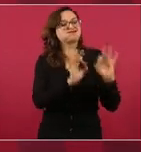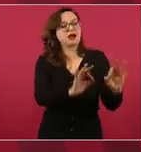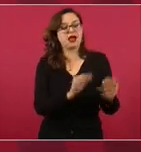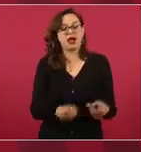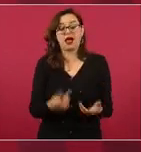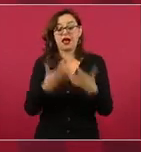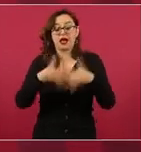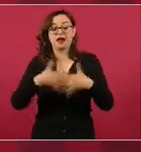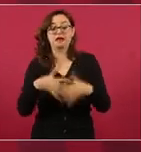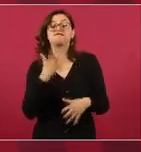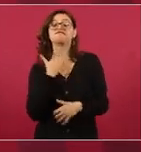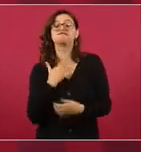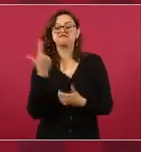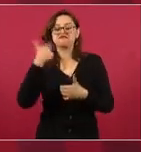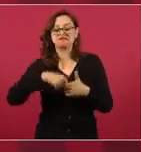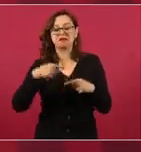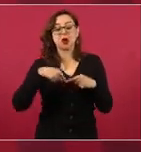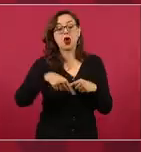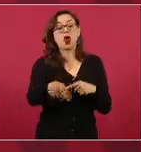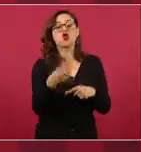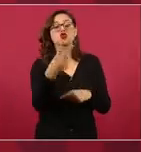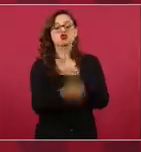Pero el tren